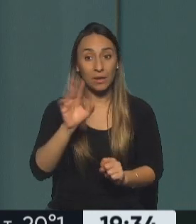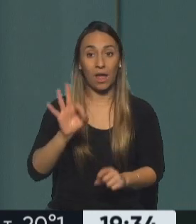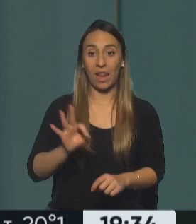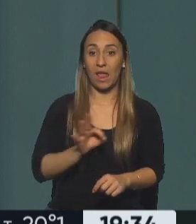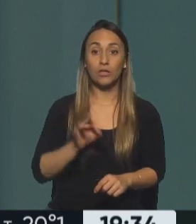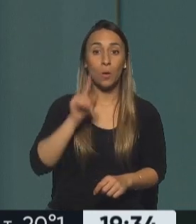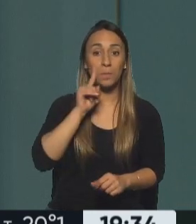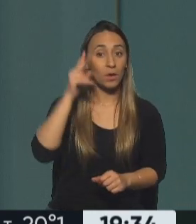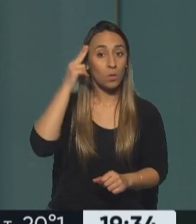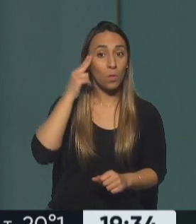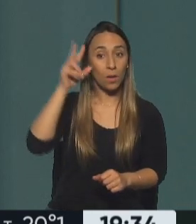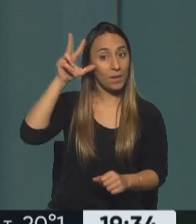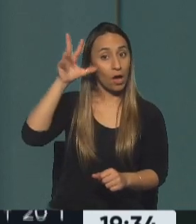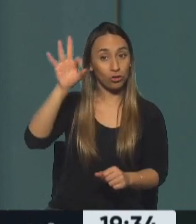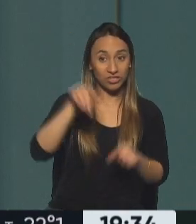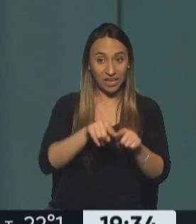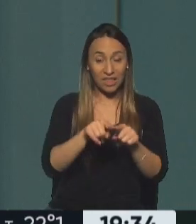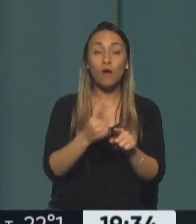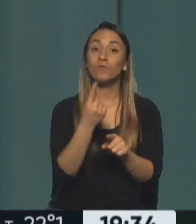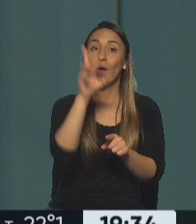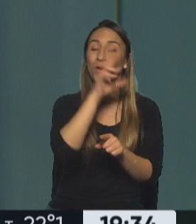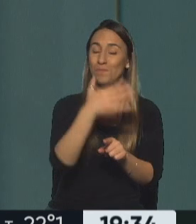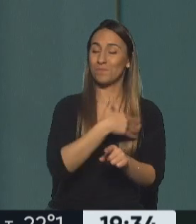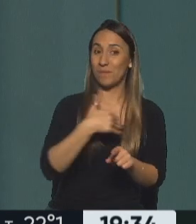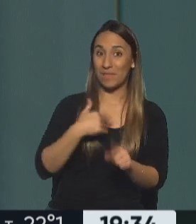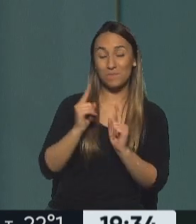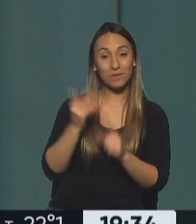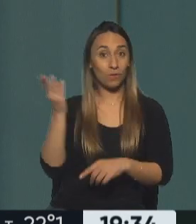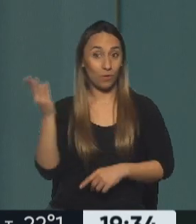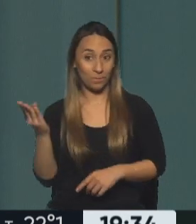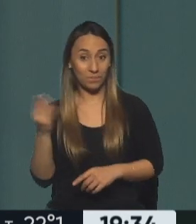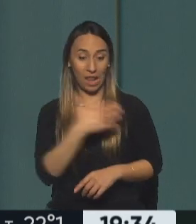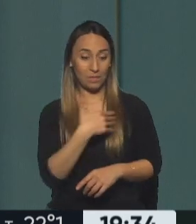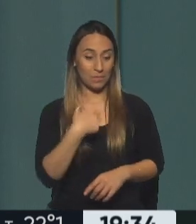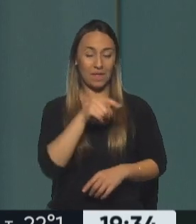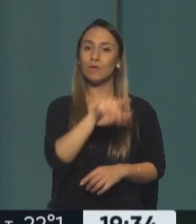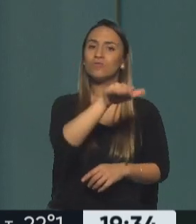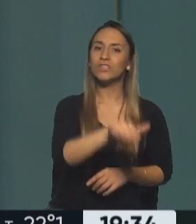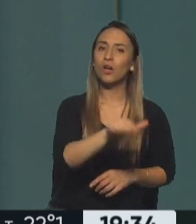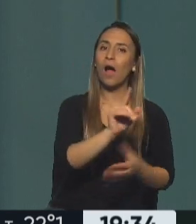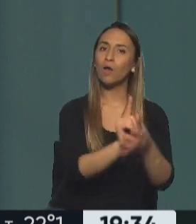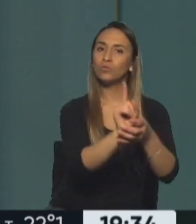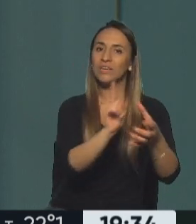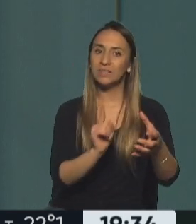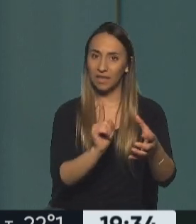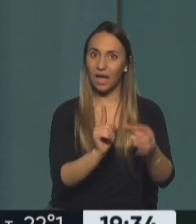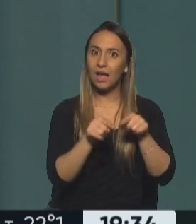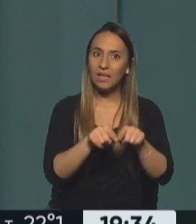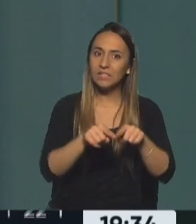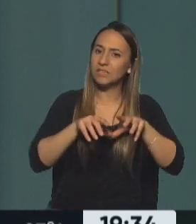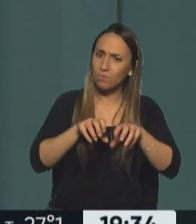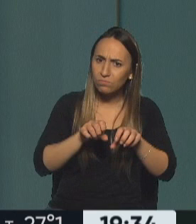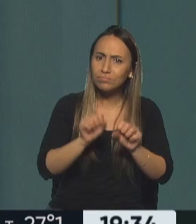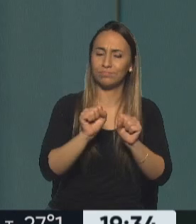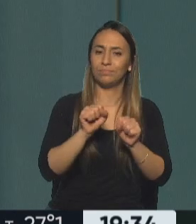año 80, una madre, como las que vemos acá, de un niño autista, es la que lleva al diagnóstico, la